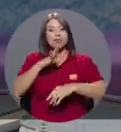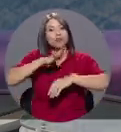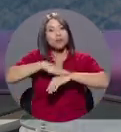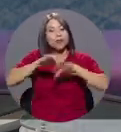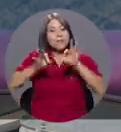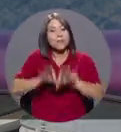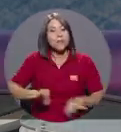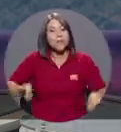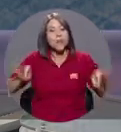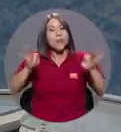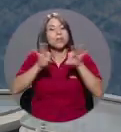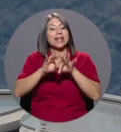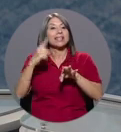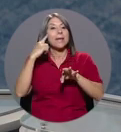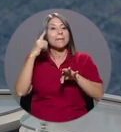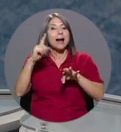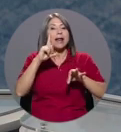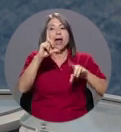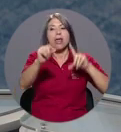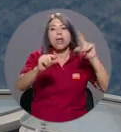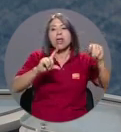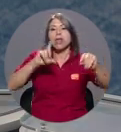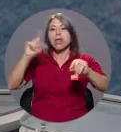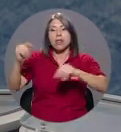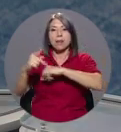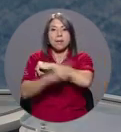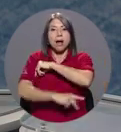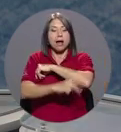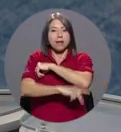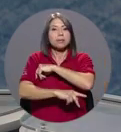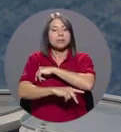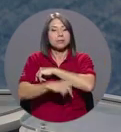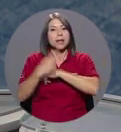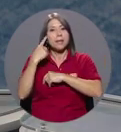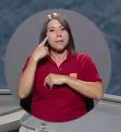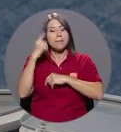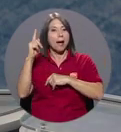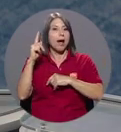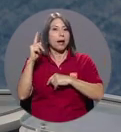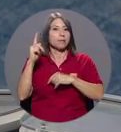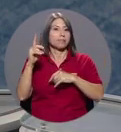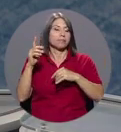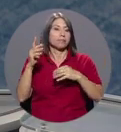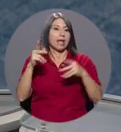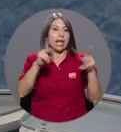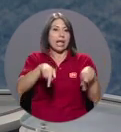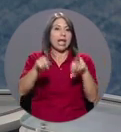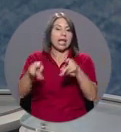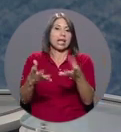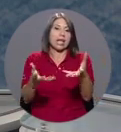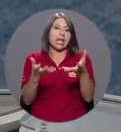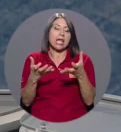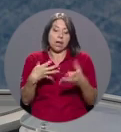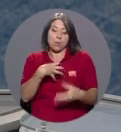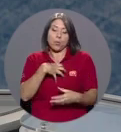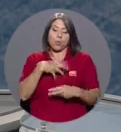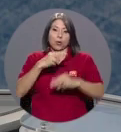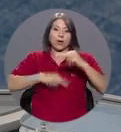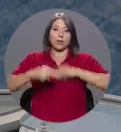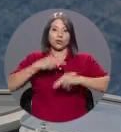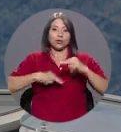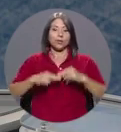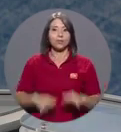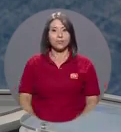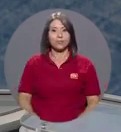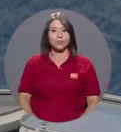importancia que puede tener para las zonas rurales del país y para la gente que quiere desarrollar su